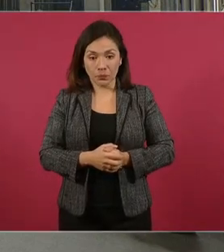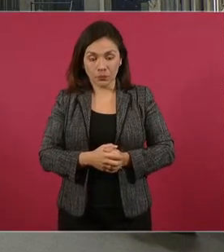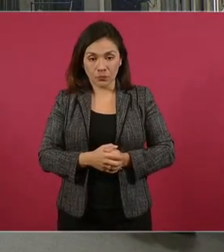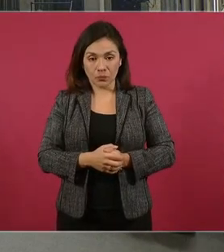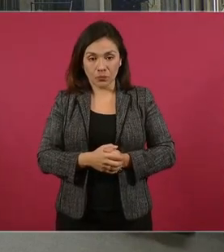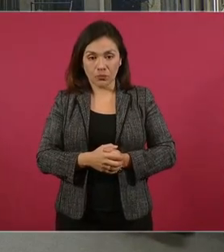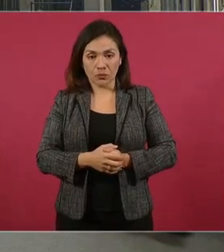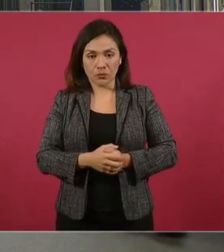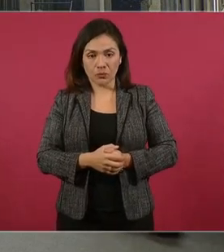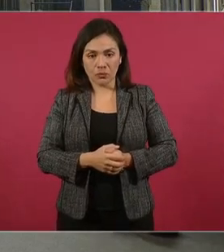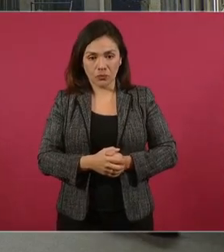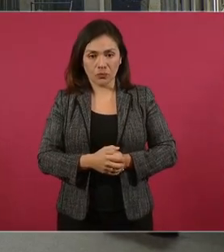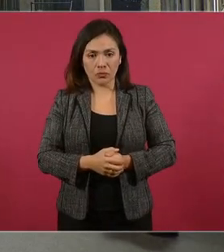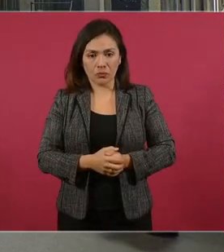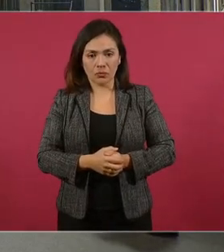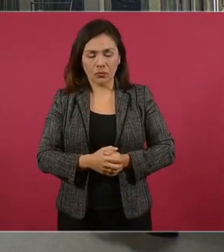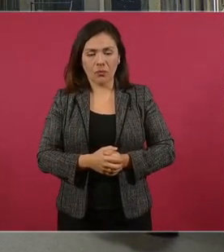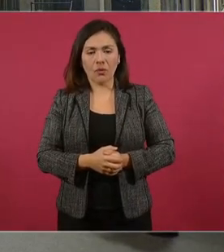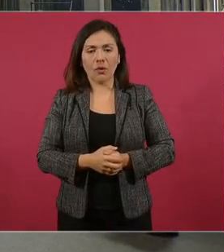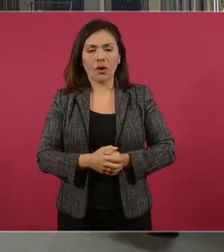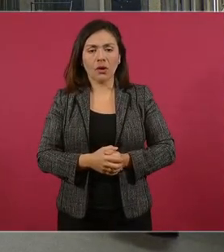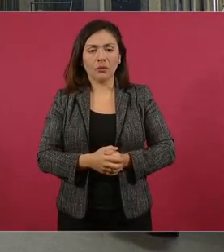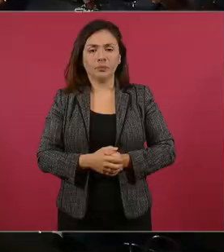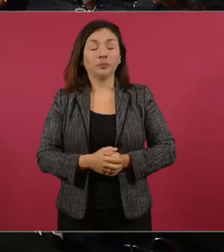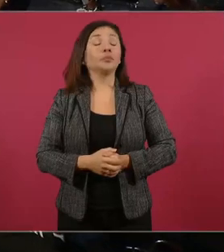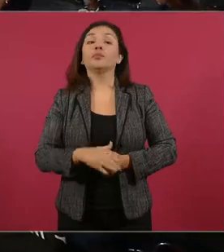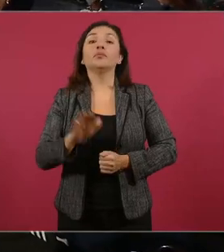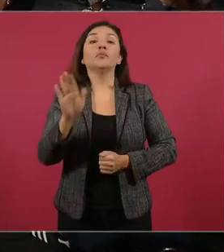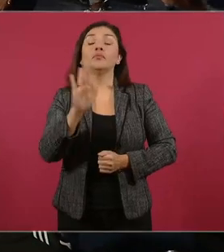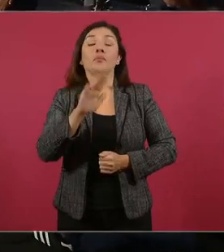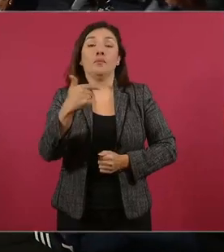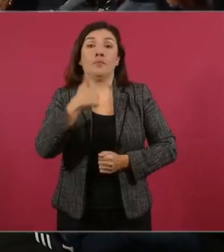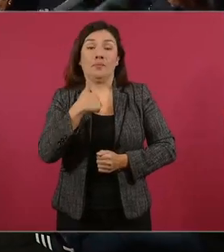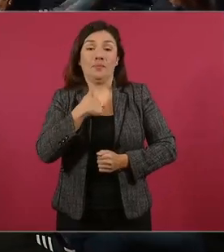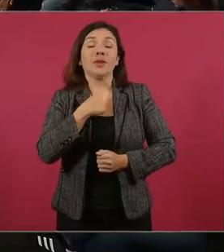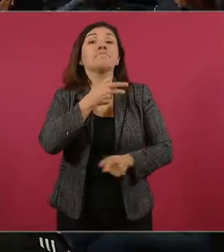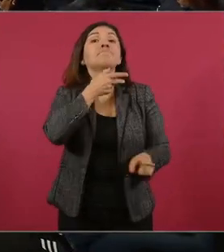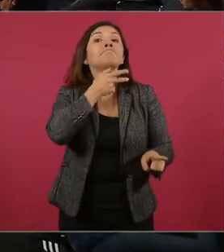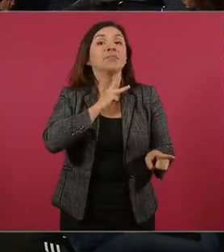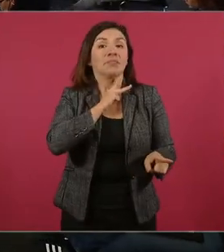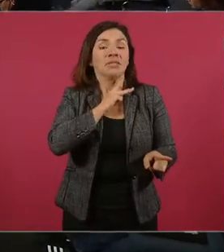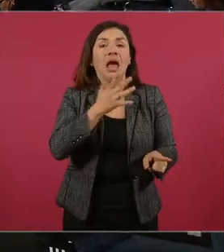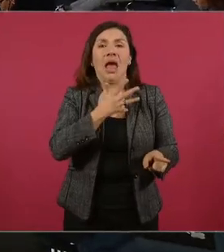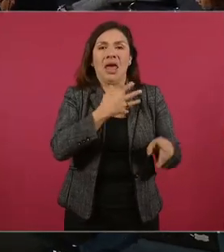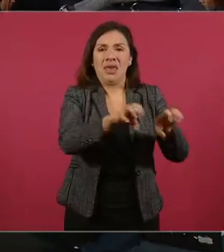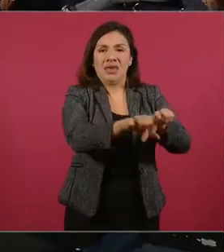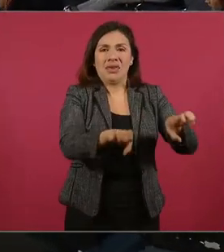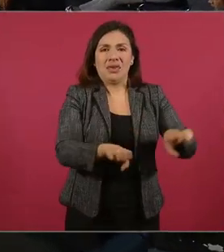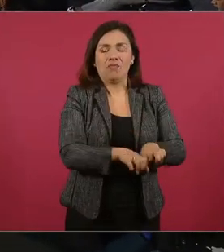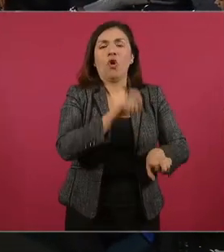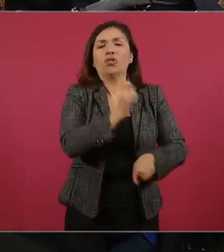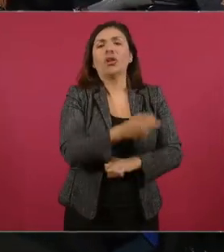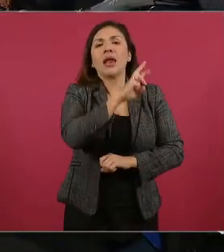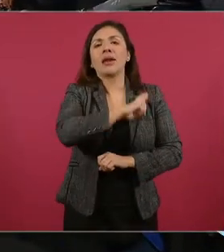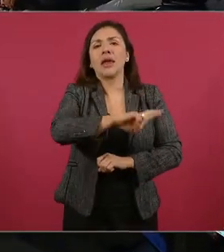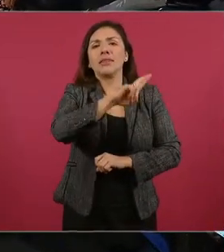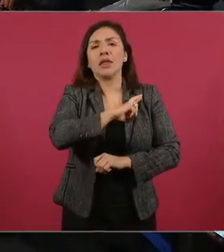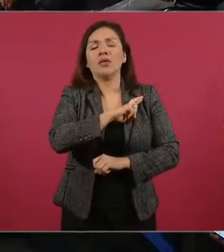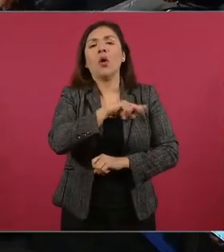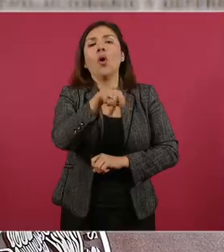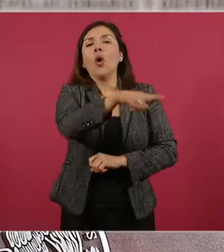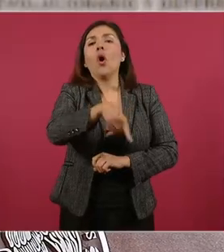No, nosotros los equipos que rentamos en Petróleos Mexicanos corresponden a empresas,